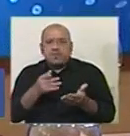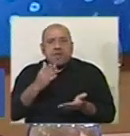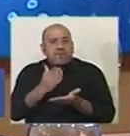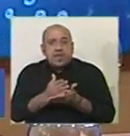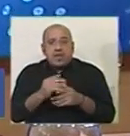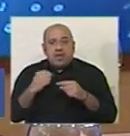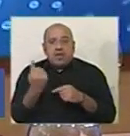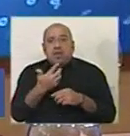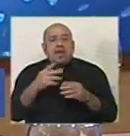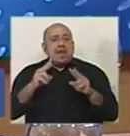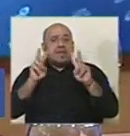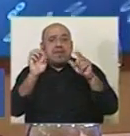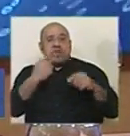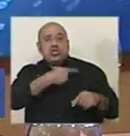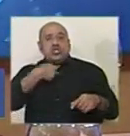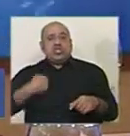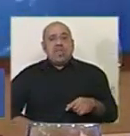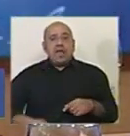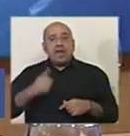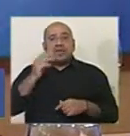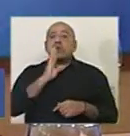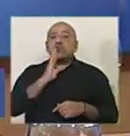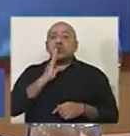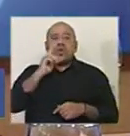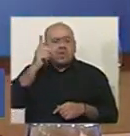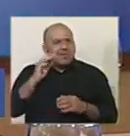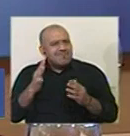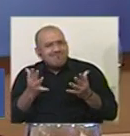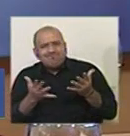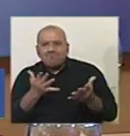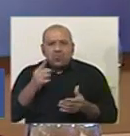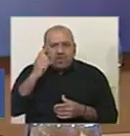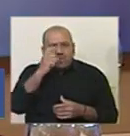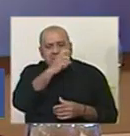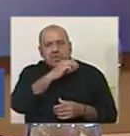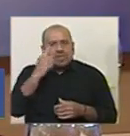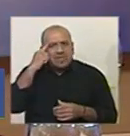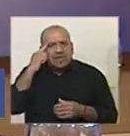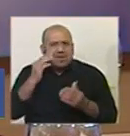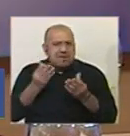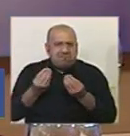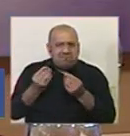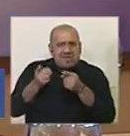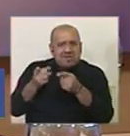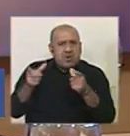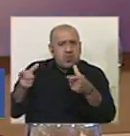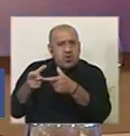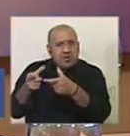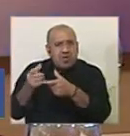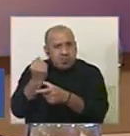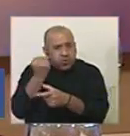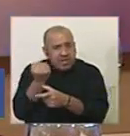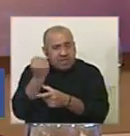cumbre la relación China-Estados Unidos. Entonces, es muy difícil pensar que con este tipo de cumbre, con este tipo de